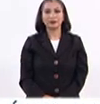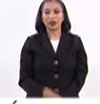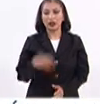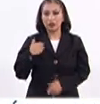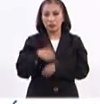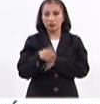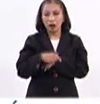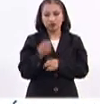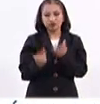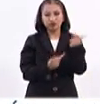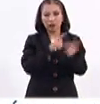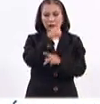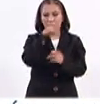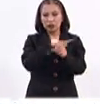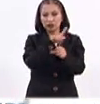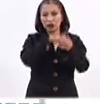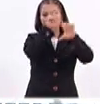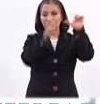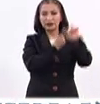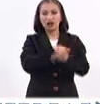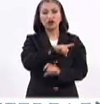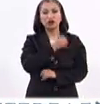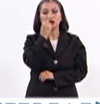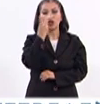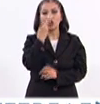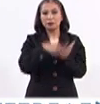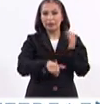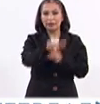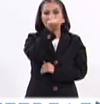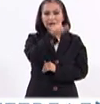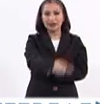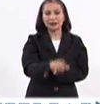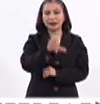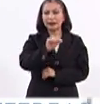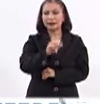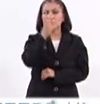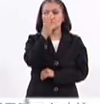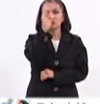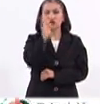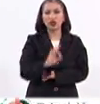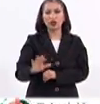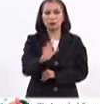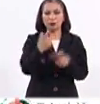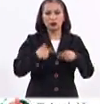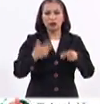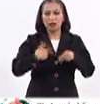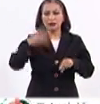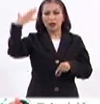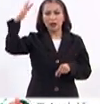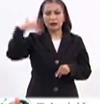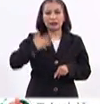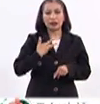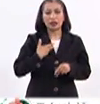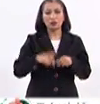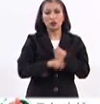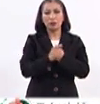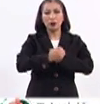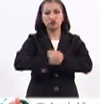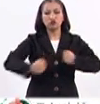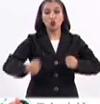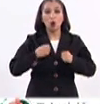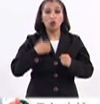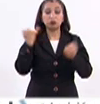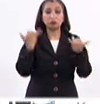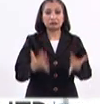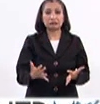Según datos de la Encuesta Nacional de Salud y Nutrición, en 2016 el 73% de la población adulta padecía sobrepeso u